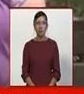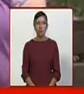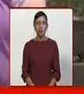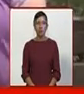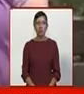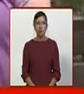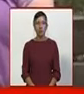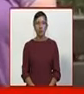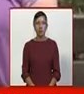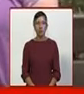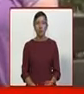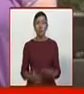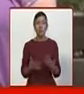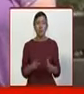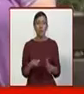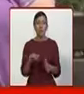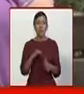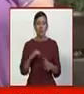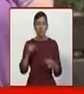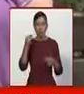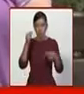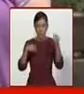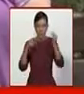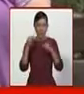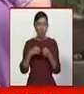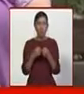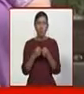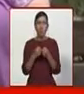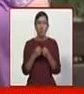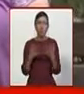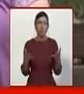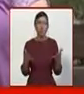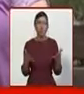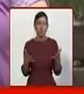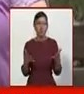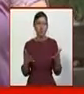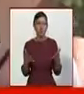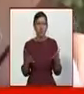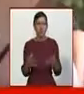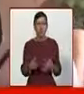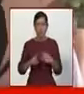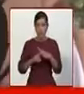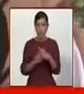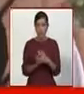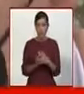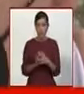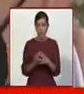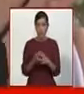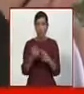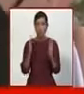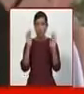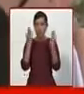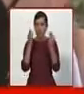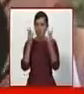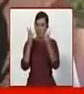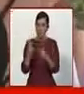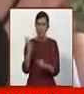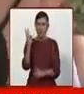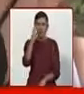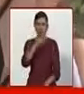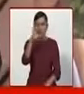Di una lágrima, Graciela. Di una lágrima. Como si fuera una persona